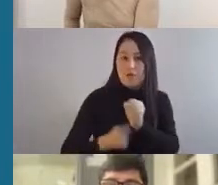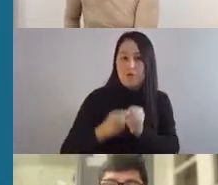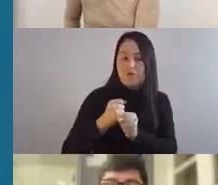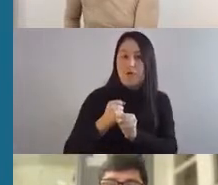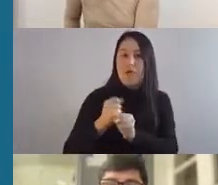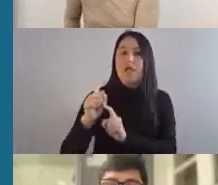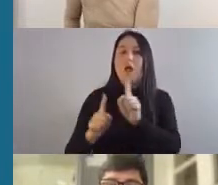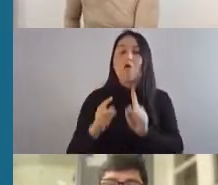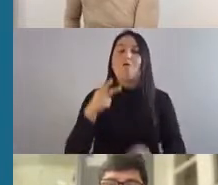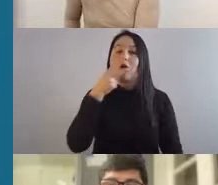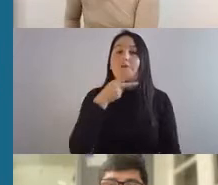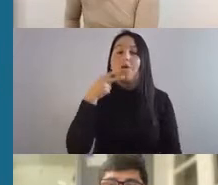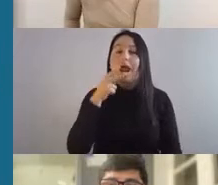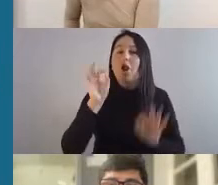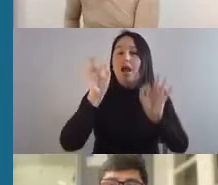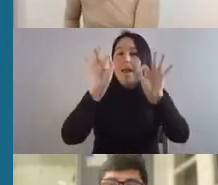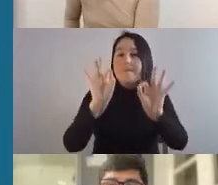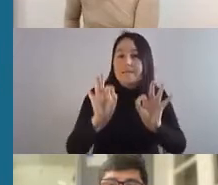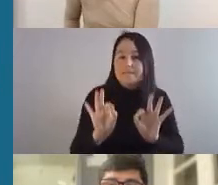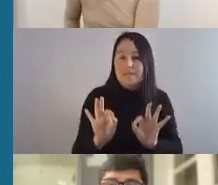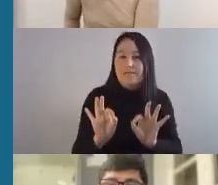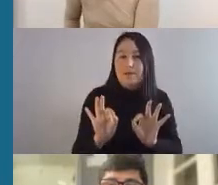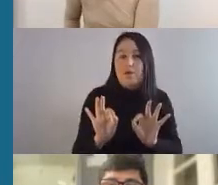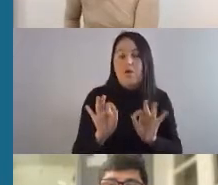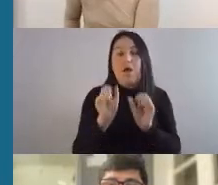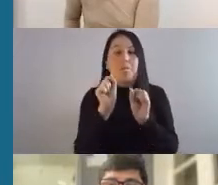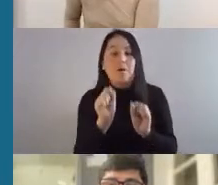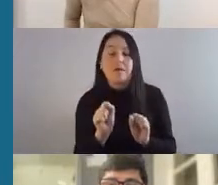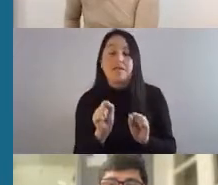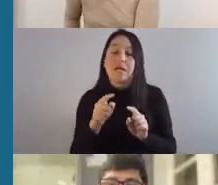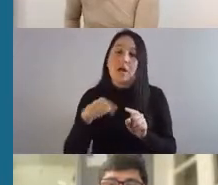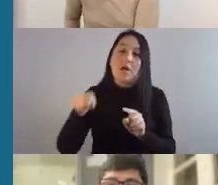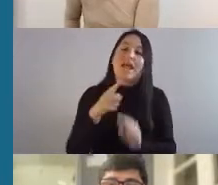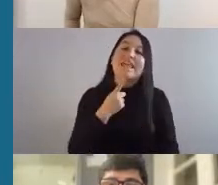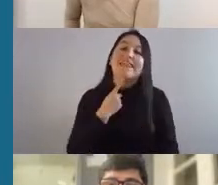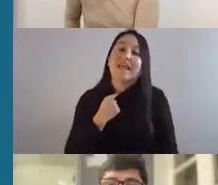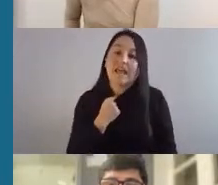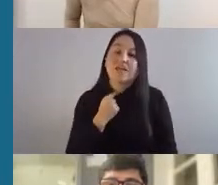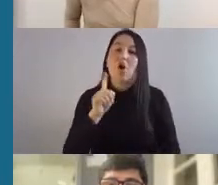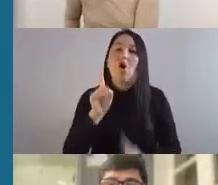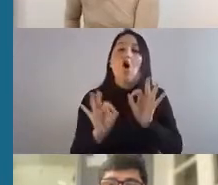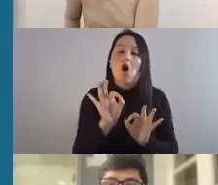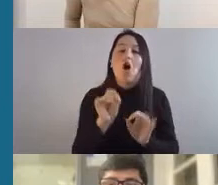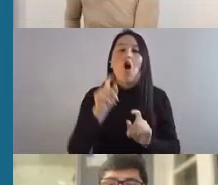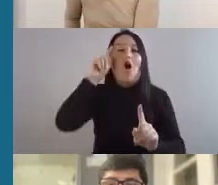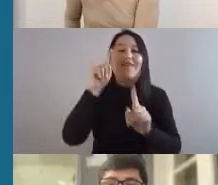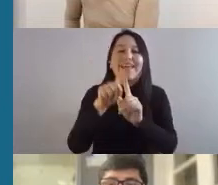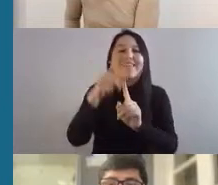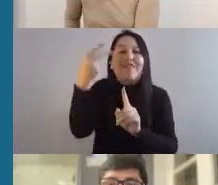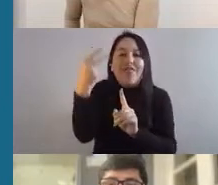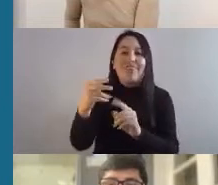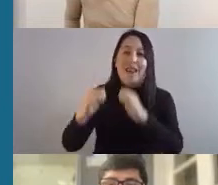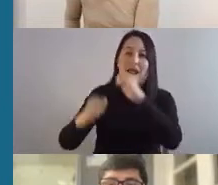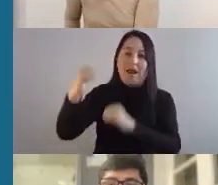más específico en relación a probablemente interés o contexto empresa. Por ejemplo, pensando en que una empresa compre un curso que